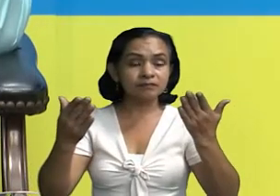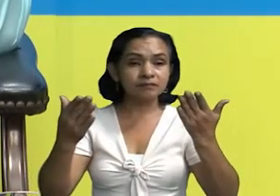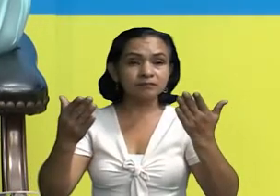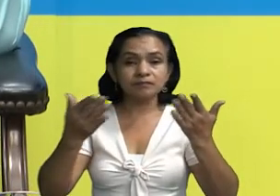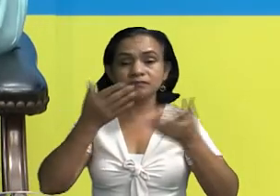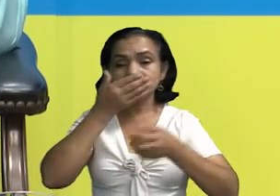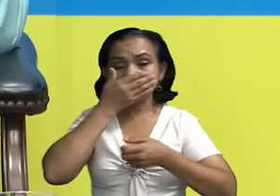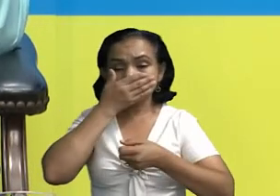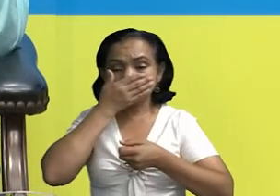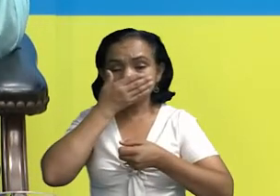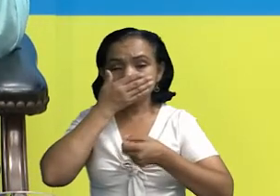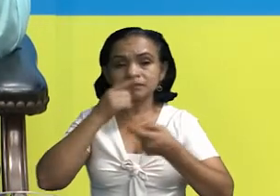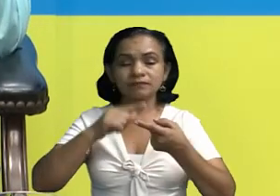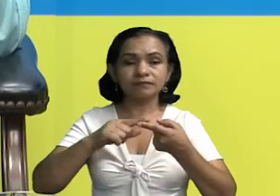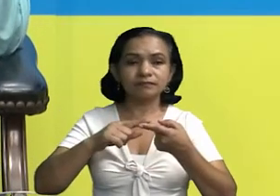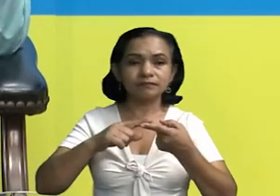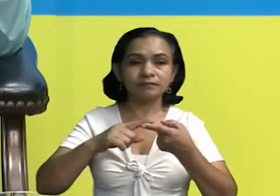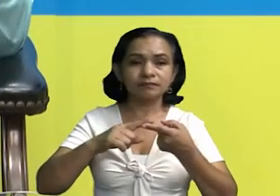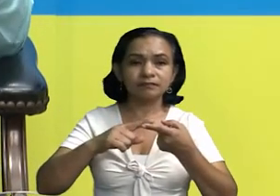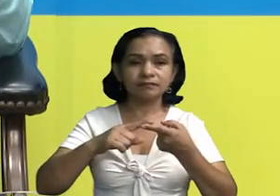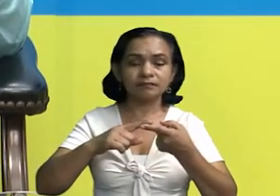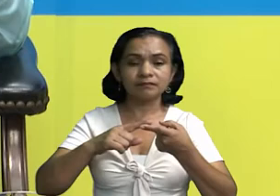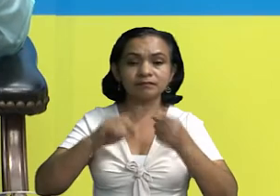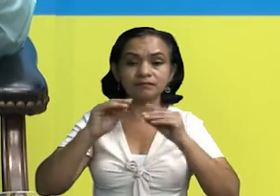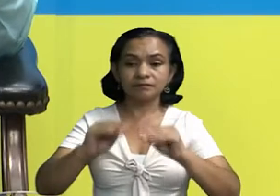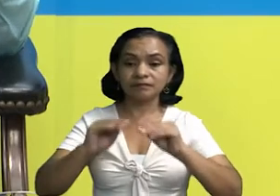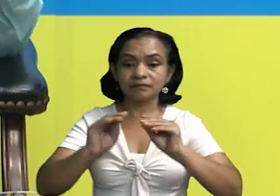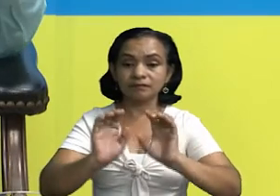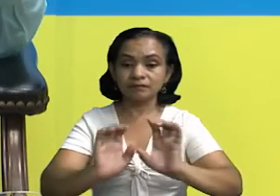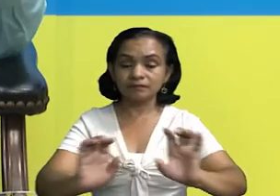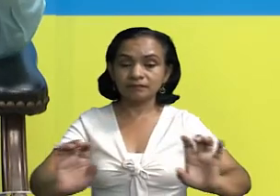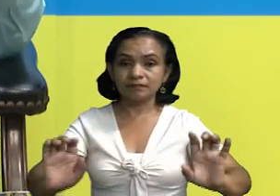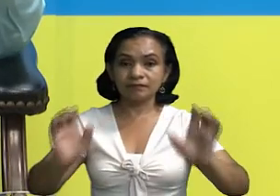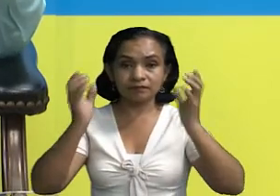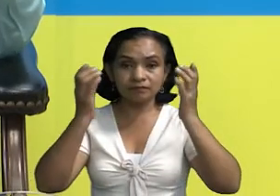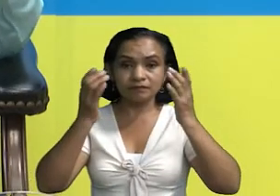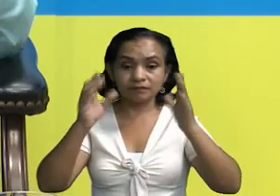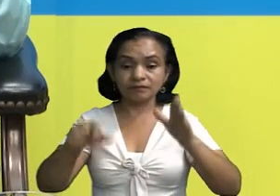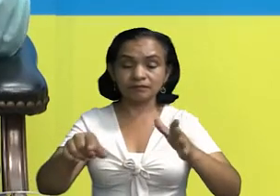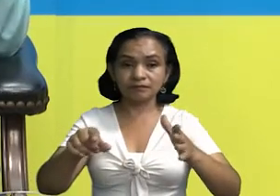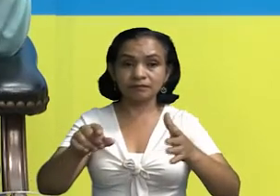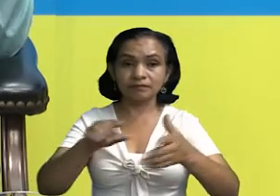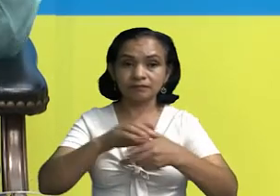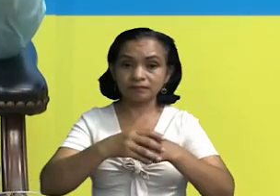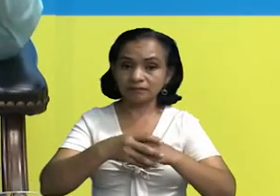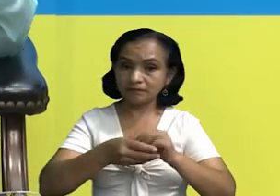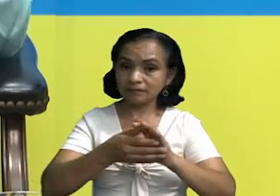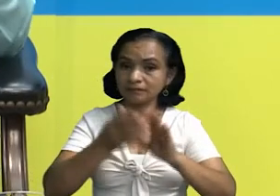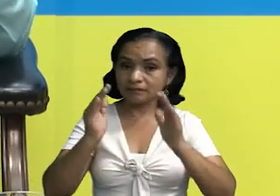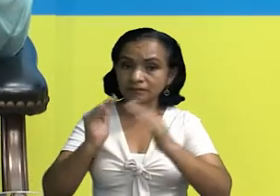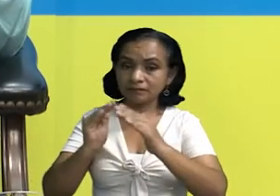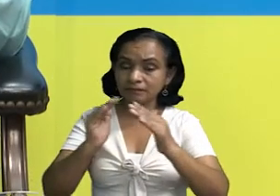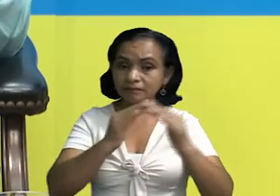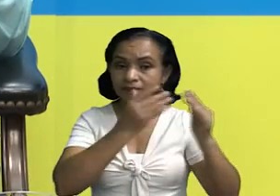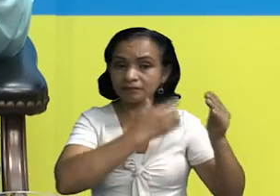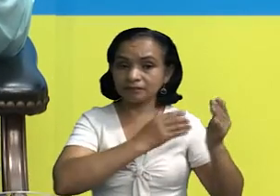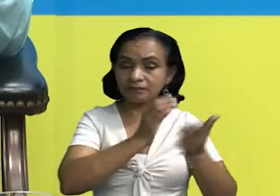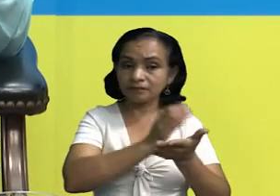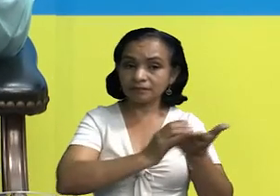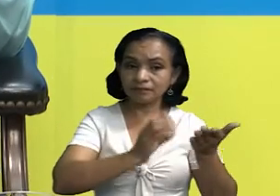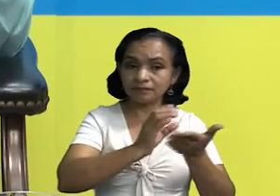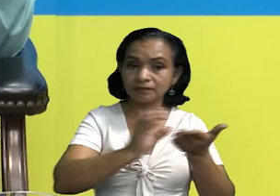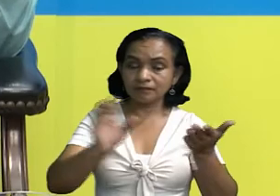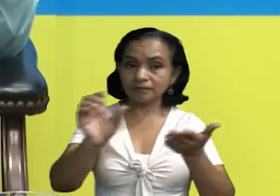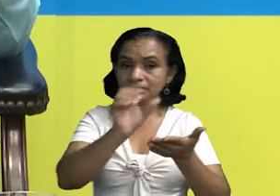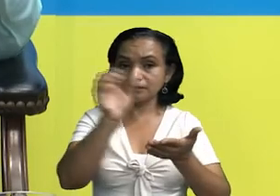taparnos la boca cuando tosemos, de enseñarle al niño esta cultura también en la casa, en el colegio, ¿qué